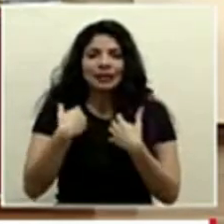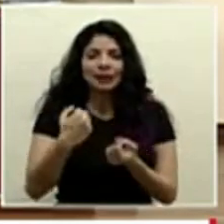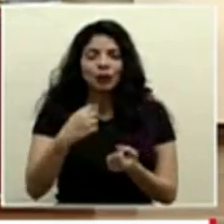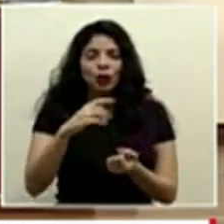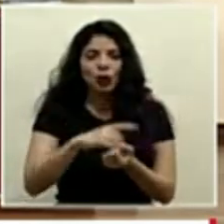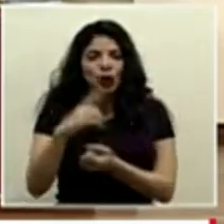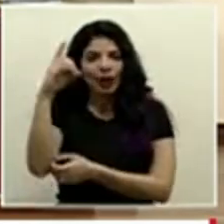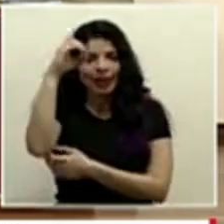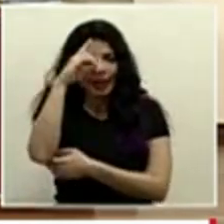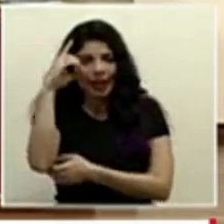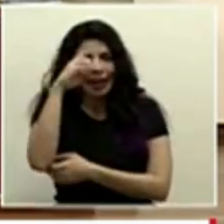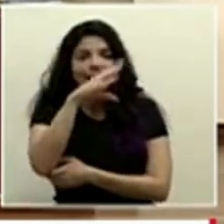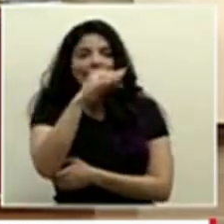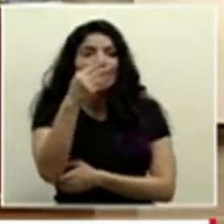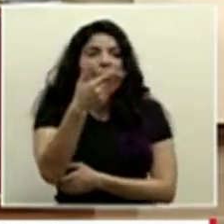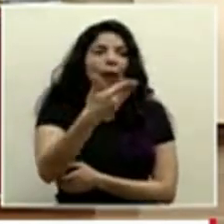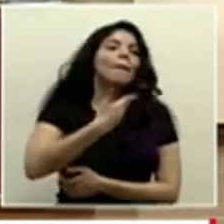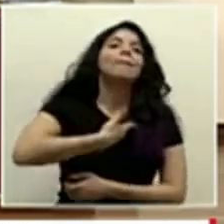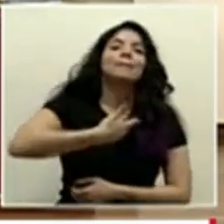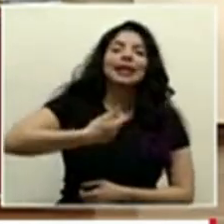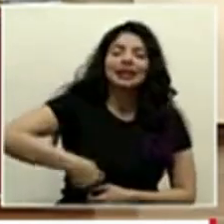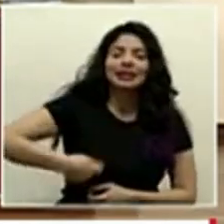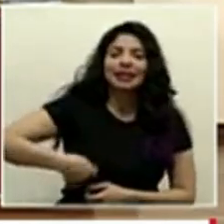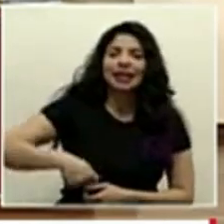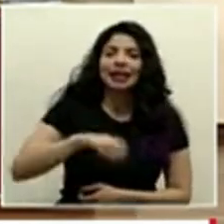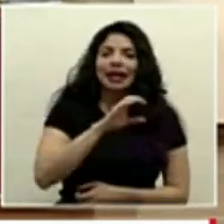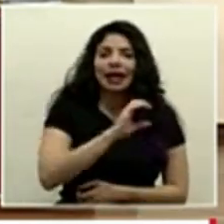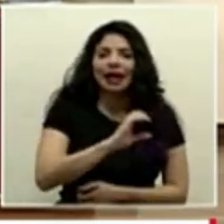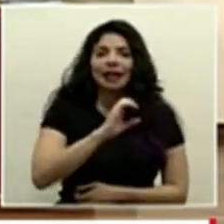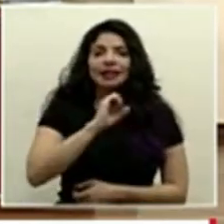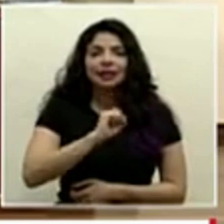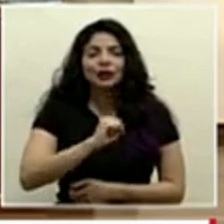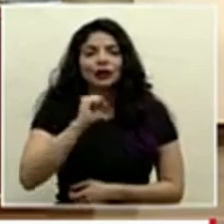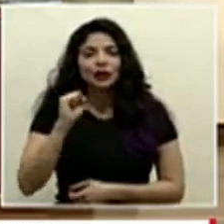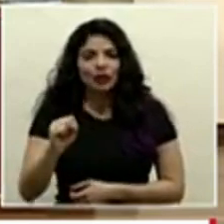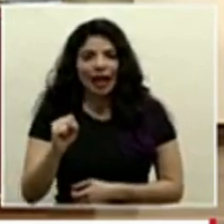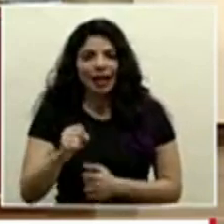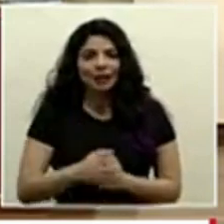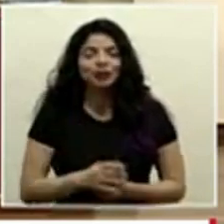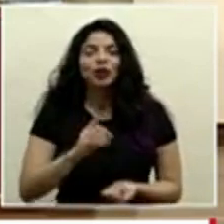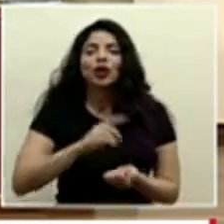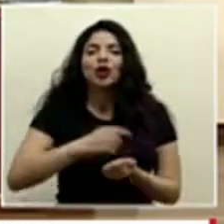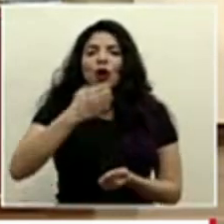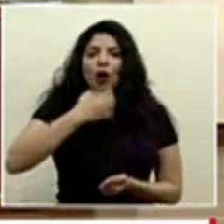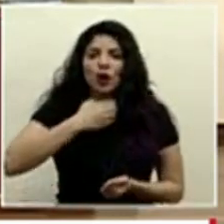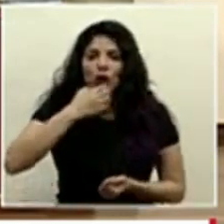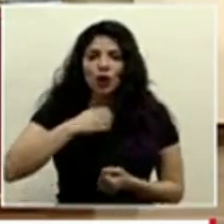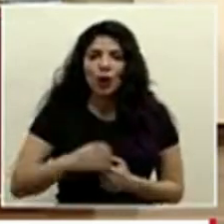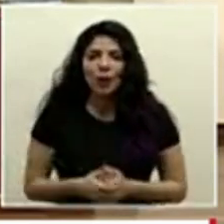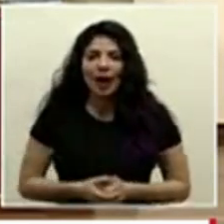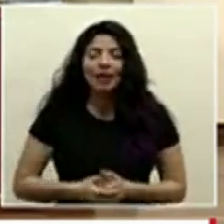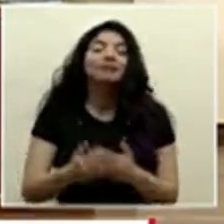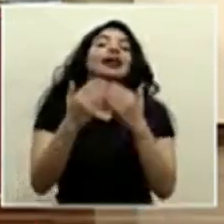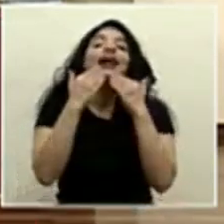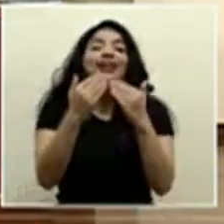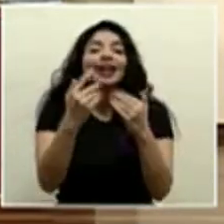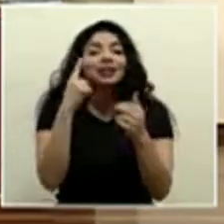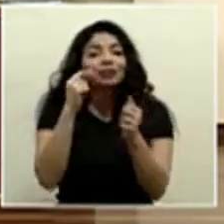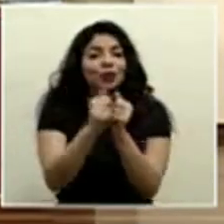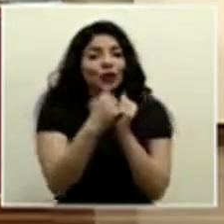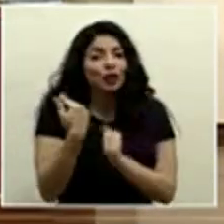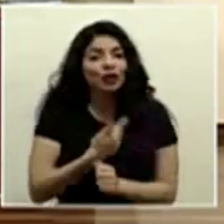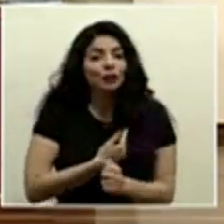el doctor daniel salas y del presidente ejecutivo de la caja costarricense de seguro social el doctor román macaya gracias por